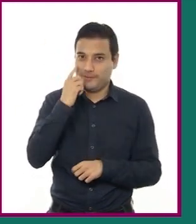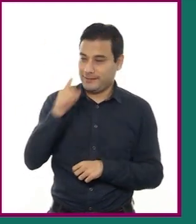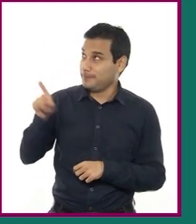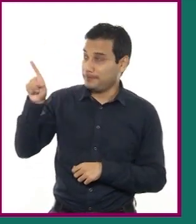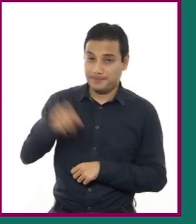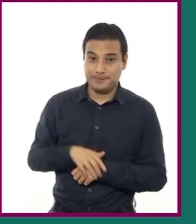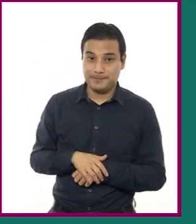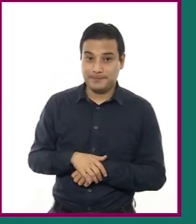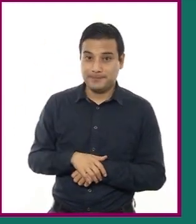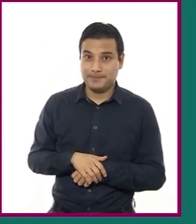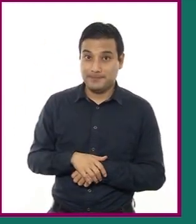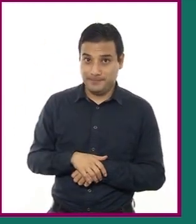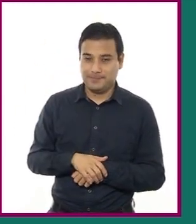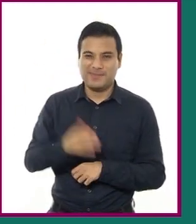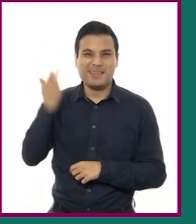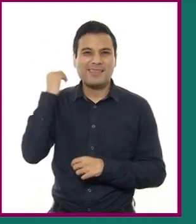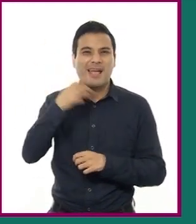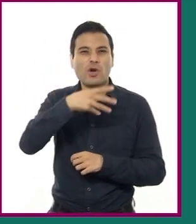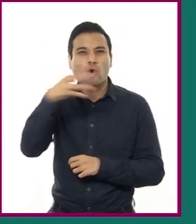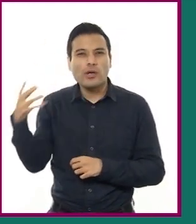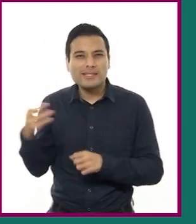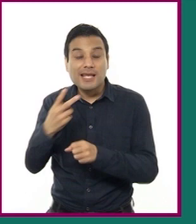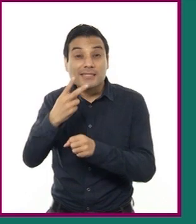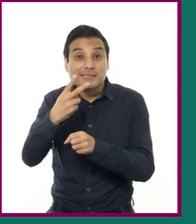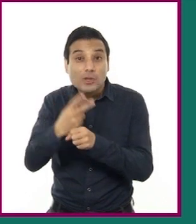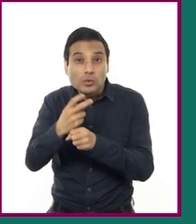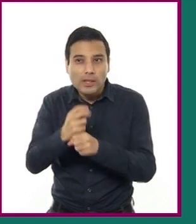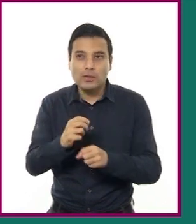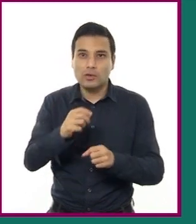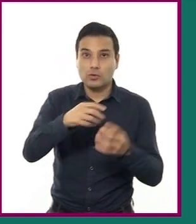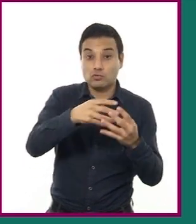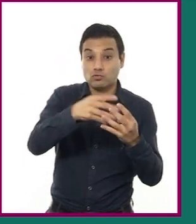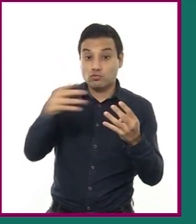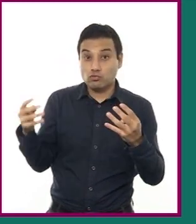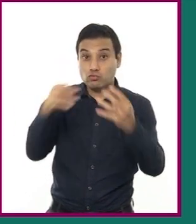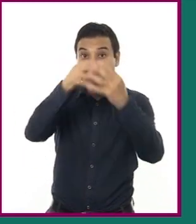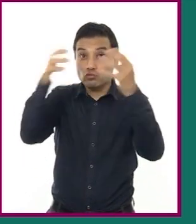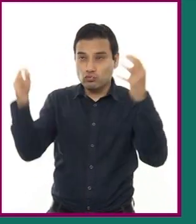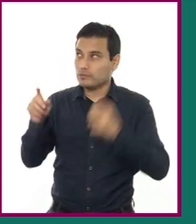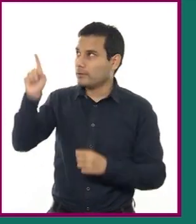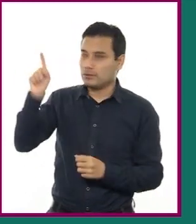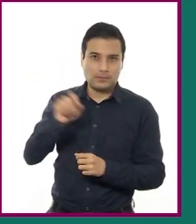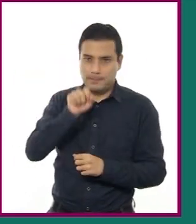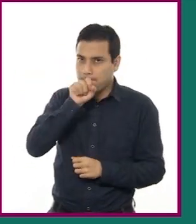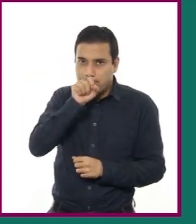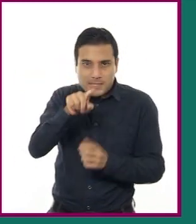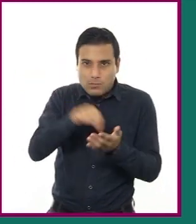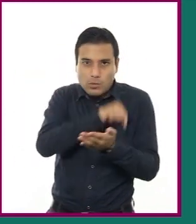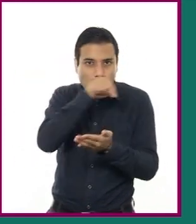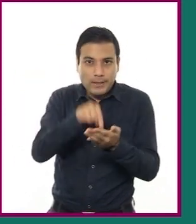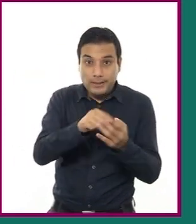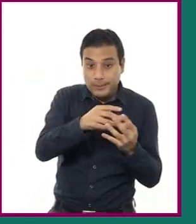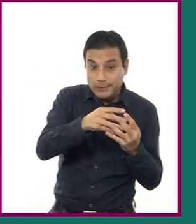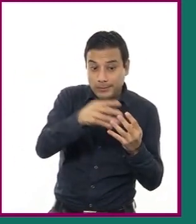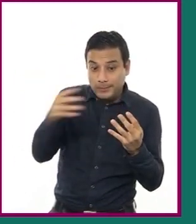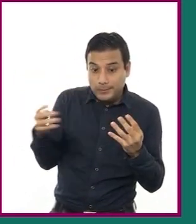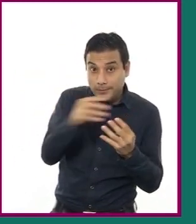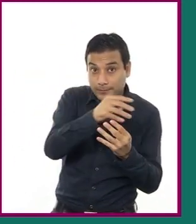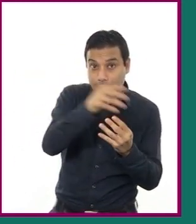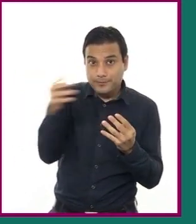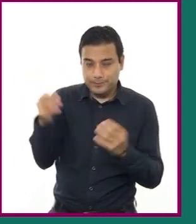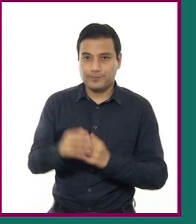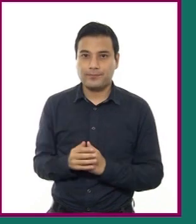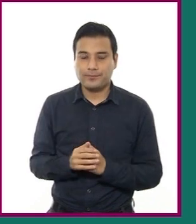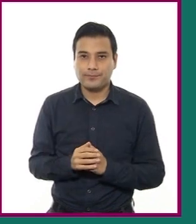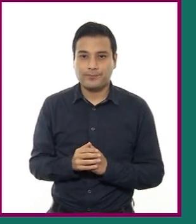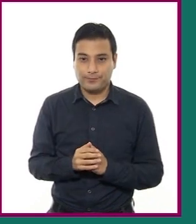arco iris secundario, se origina en un único punto base y sus colores no se invierten. Se ha